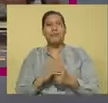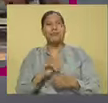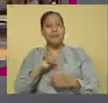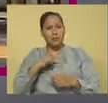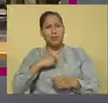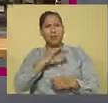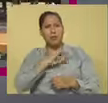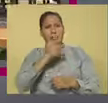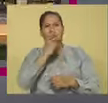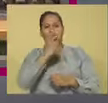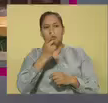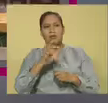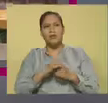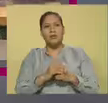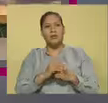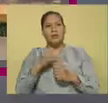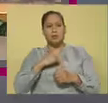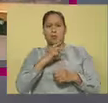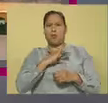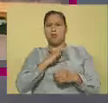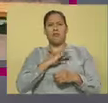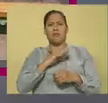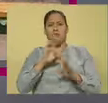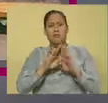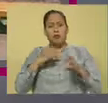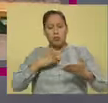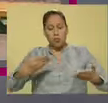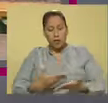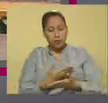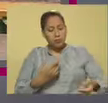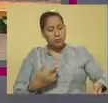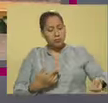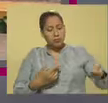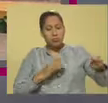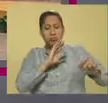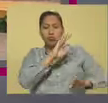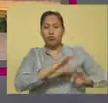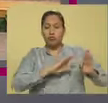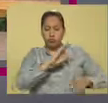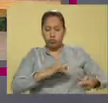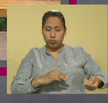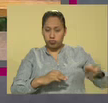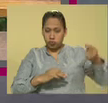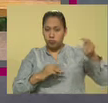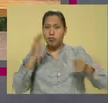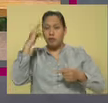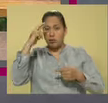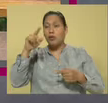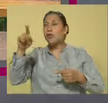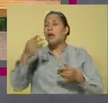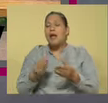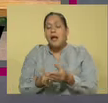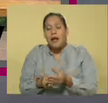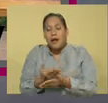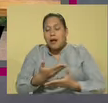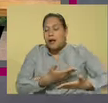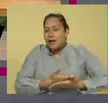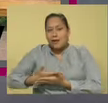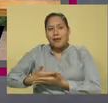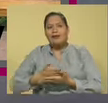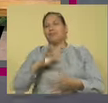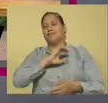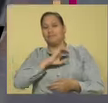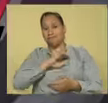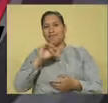decir prácticamente sin temor a equivocarme desde que nací. Pues O sí, casi. acabando de nacer. Está bueno, está